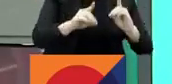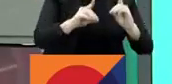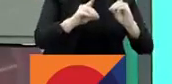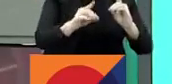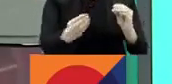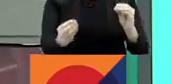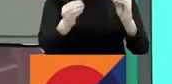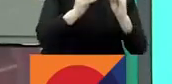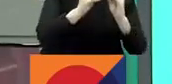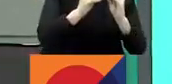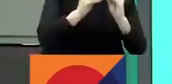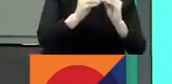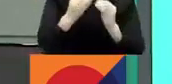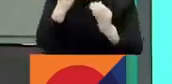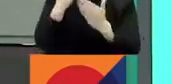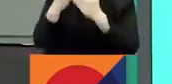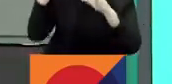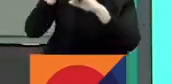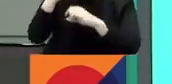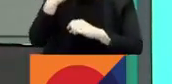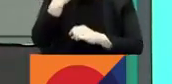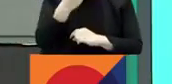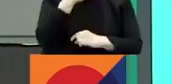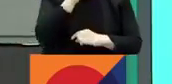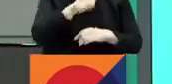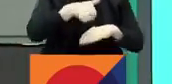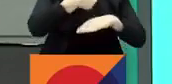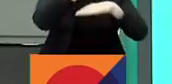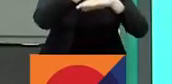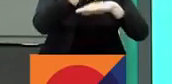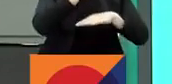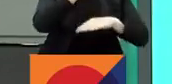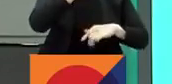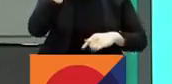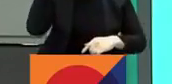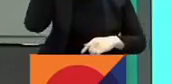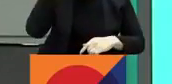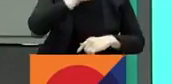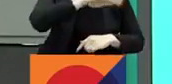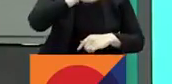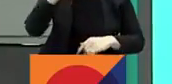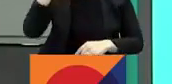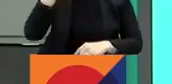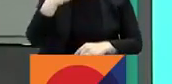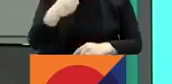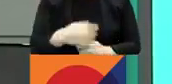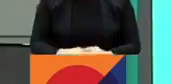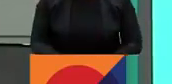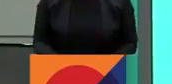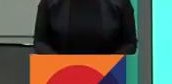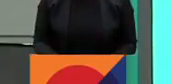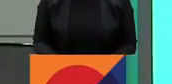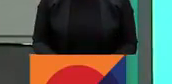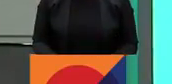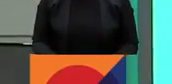Cañas, buenas noches. ¿Qué dijo el mandatario y cuáles serán esas medidas que se tomarán en este departamento?